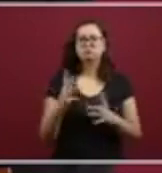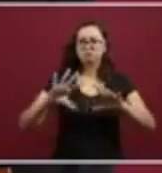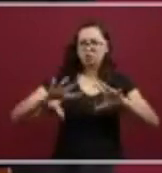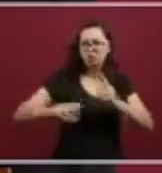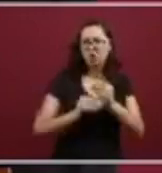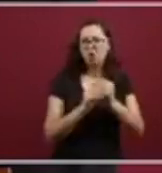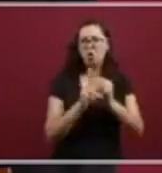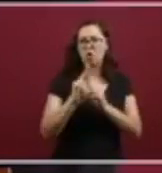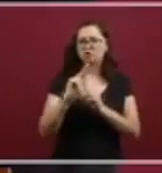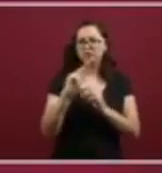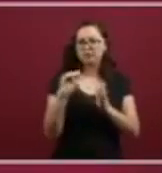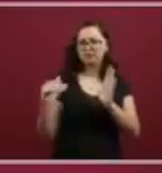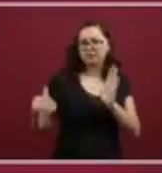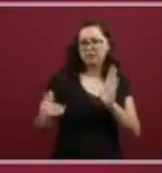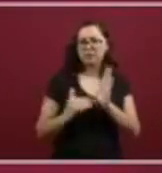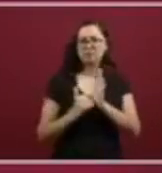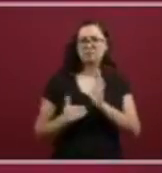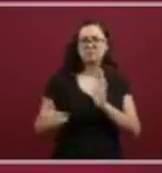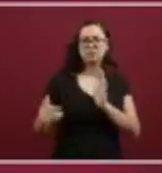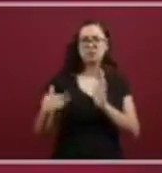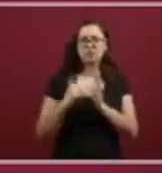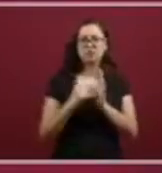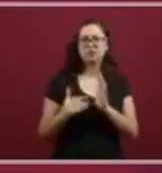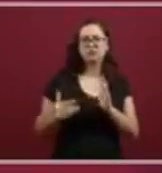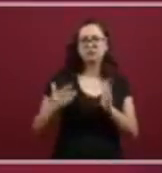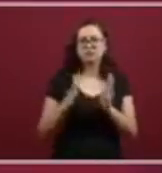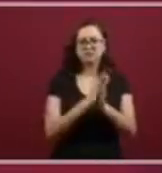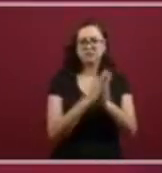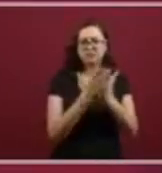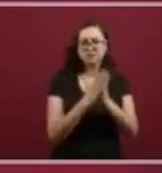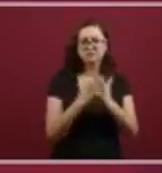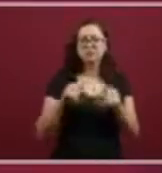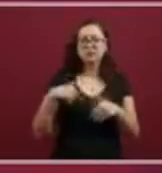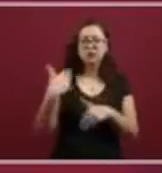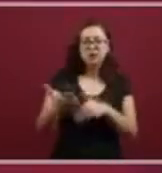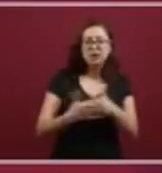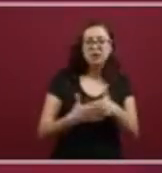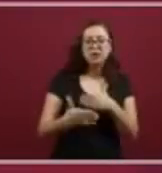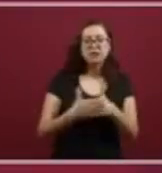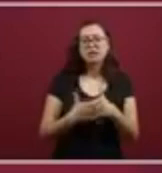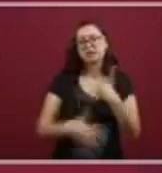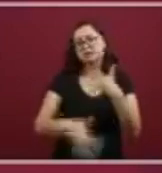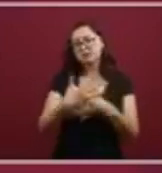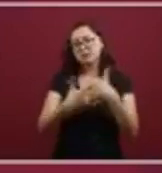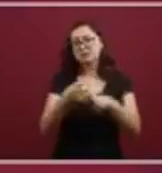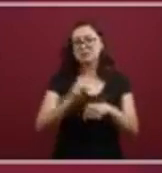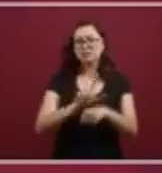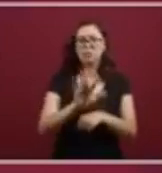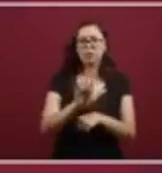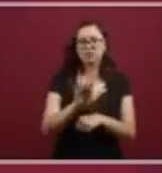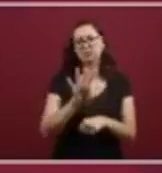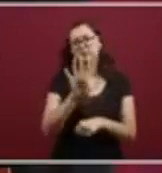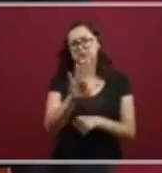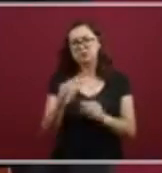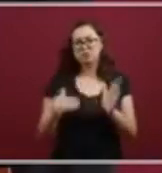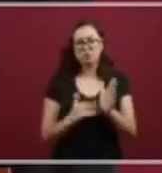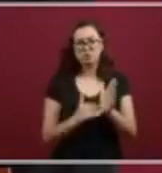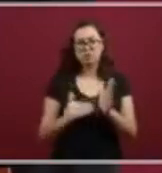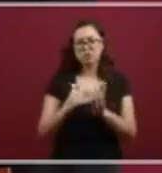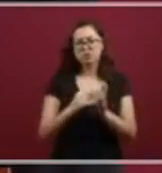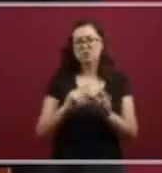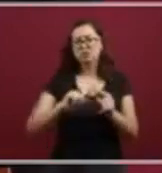80 millones de libros, 15 días después otros 55 y después llegaremos a la